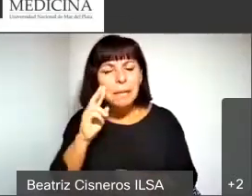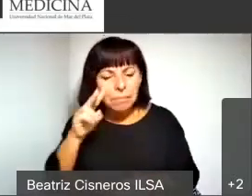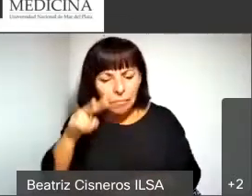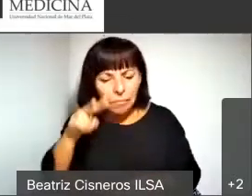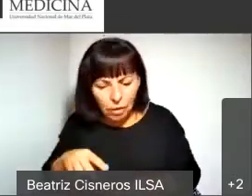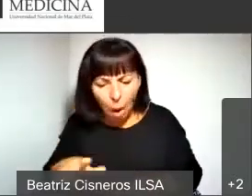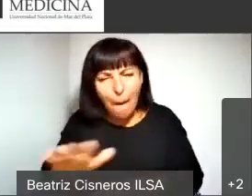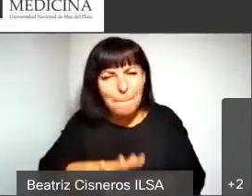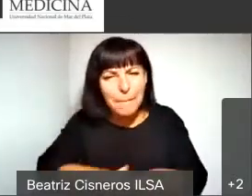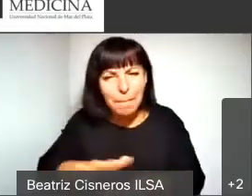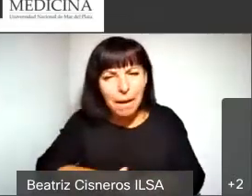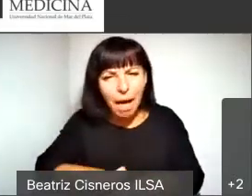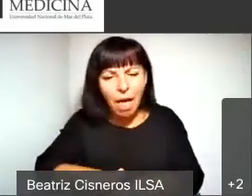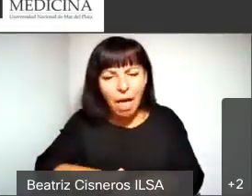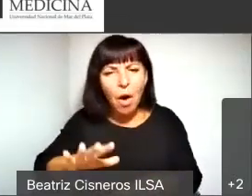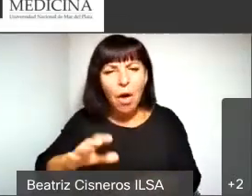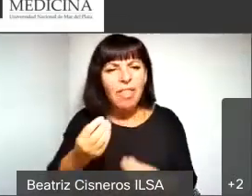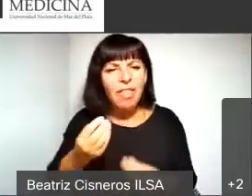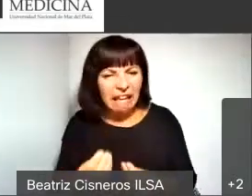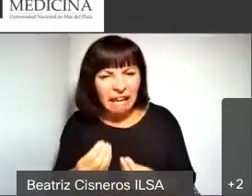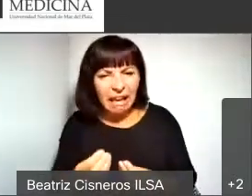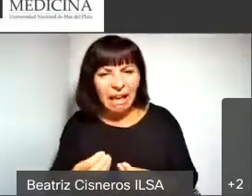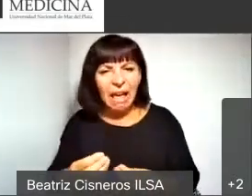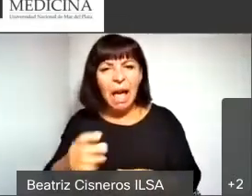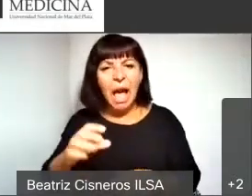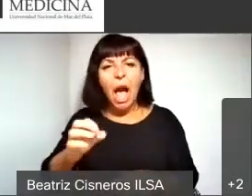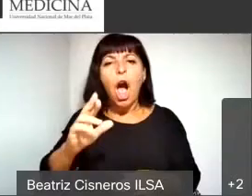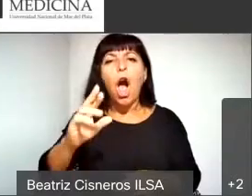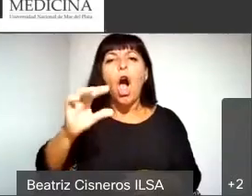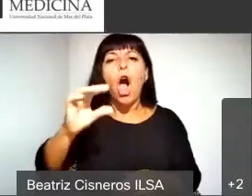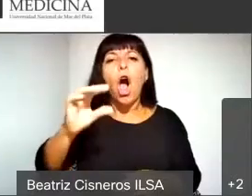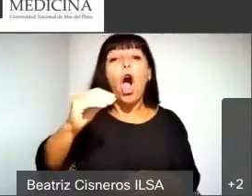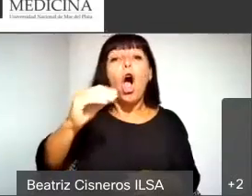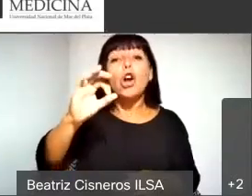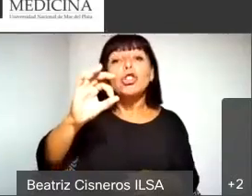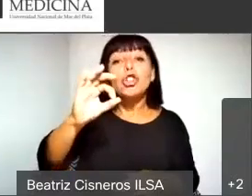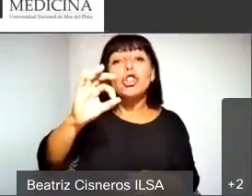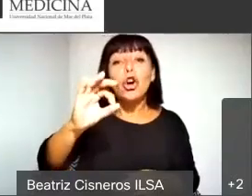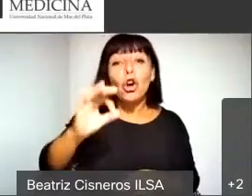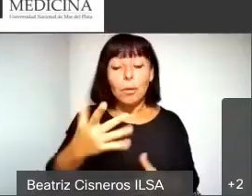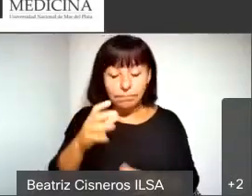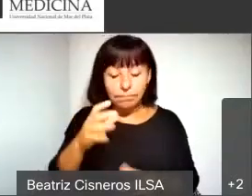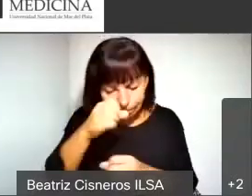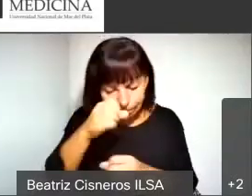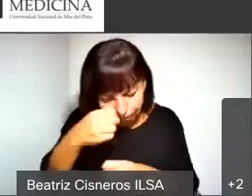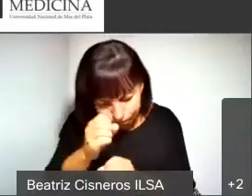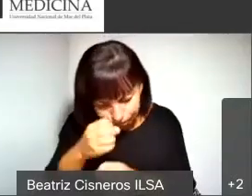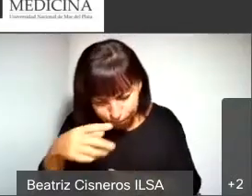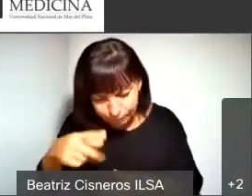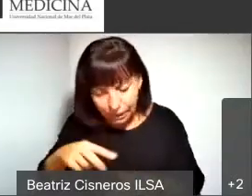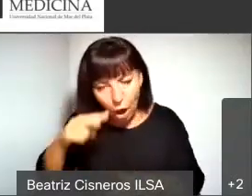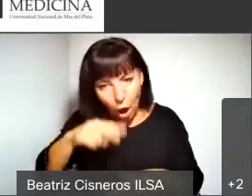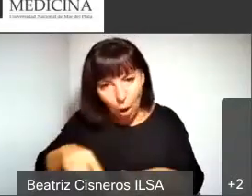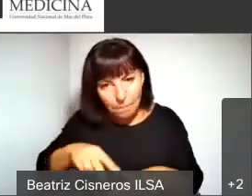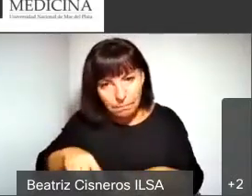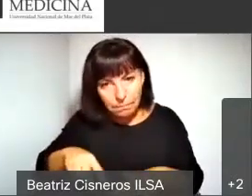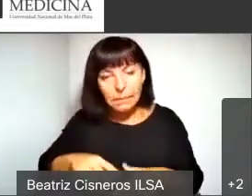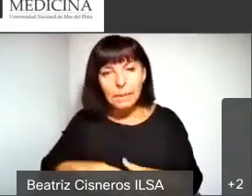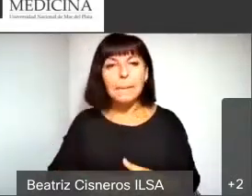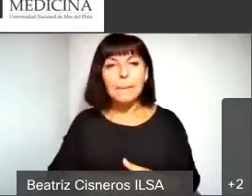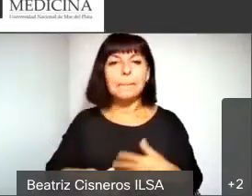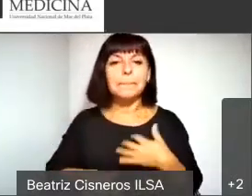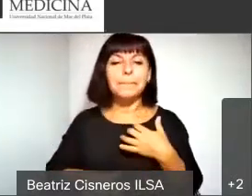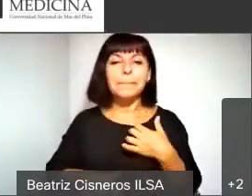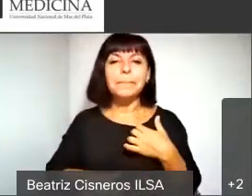de corcho. Y lo que observó, al ver a través de esa lente, de ese microscopio